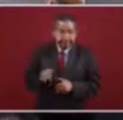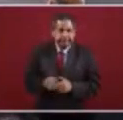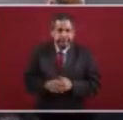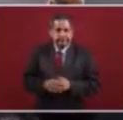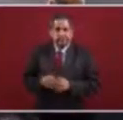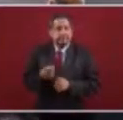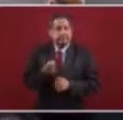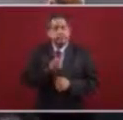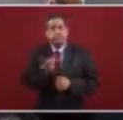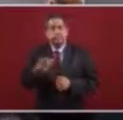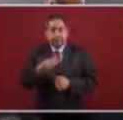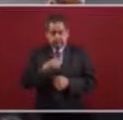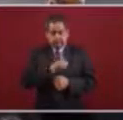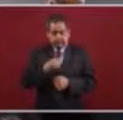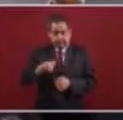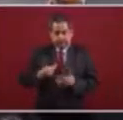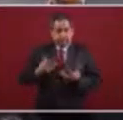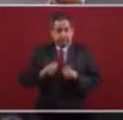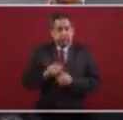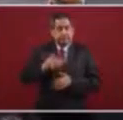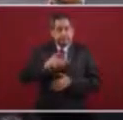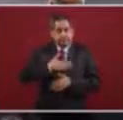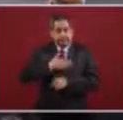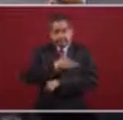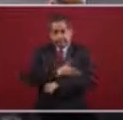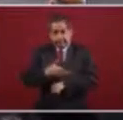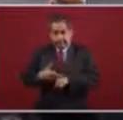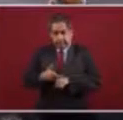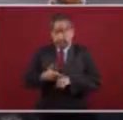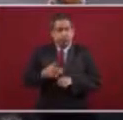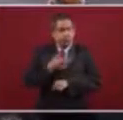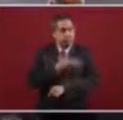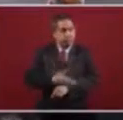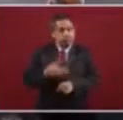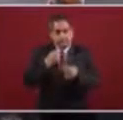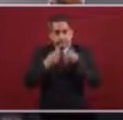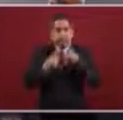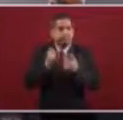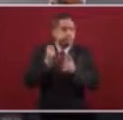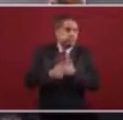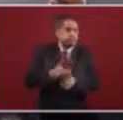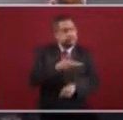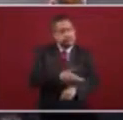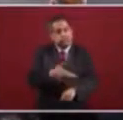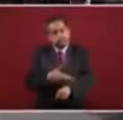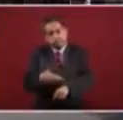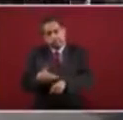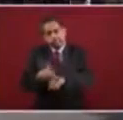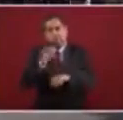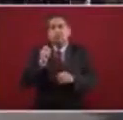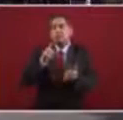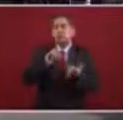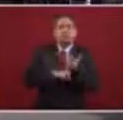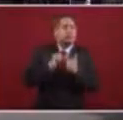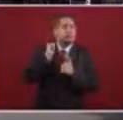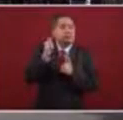que miembros de mi familia hagan gestiones, trámites o lleven a